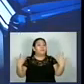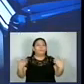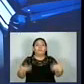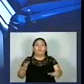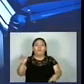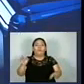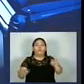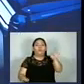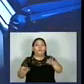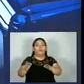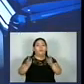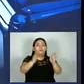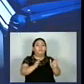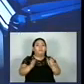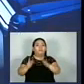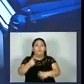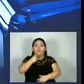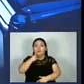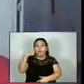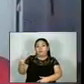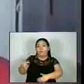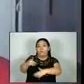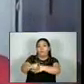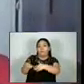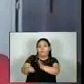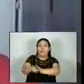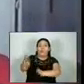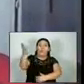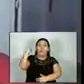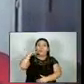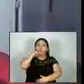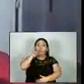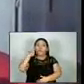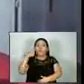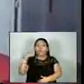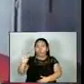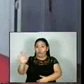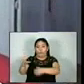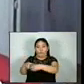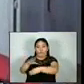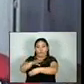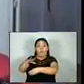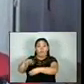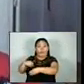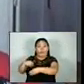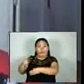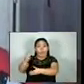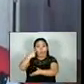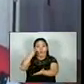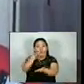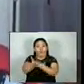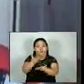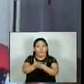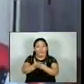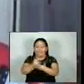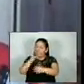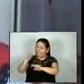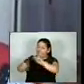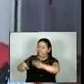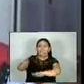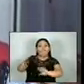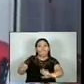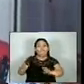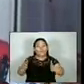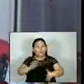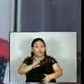La audiencia preparatoria en contra del exdiputado por el FMLN Medardo González y su grupo familiar. Las pruebas presentadas en contra de